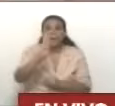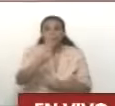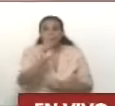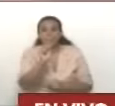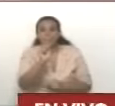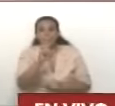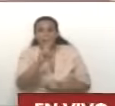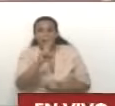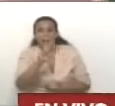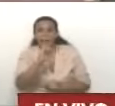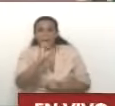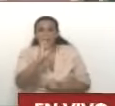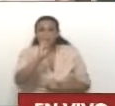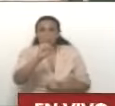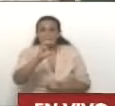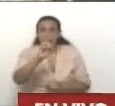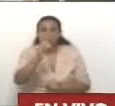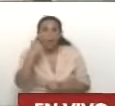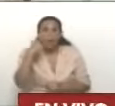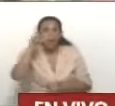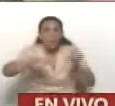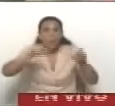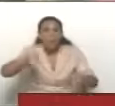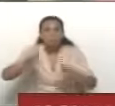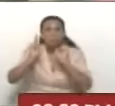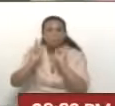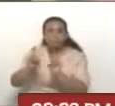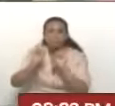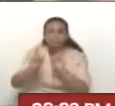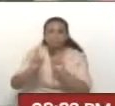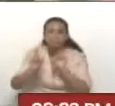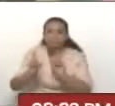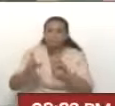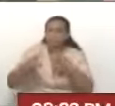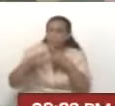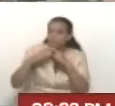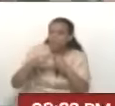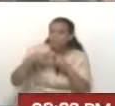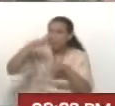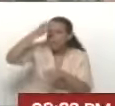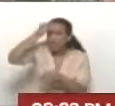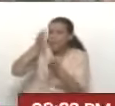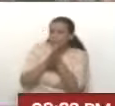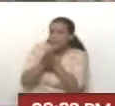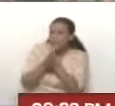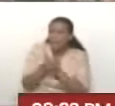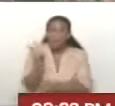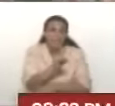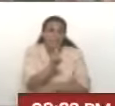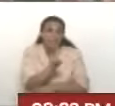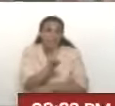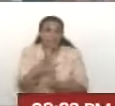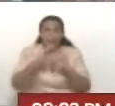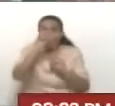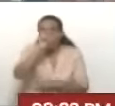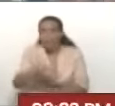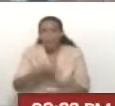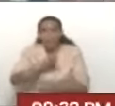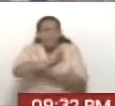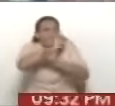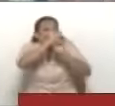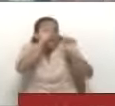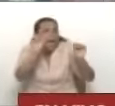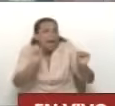Café permite que podamos formar a mujeres en este oficio, que bueno, que en Venezuela, que nos tomamos todas las mañanas nuestro